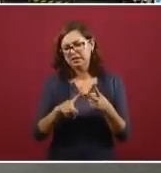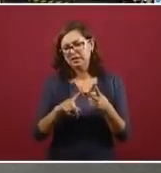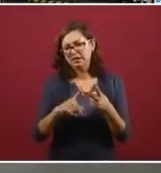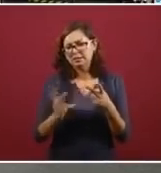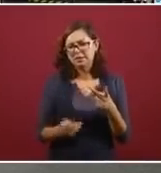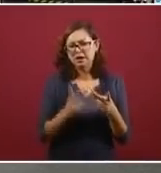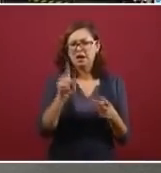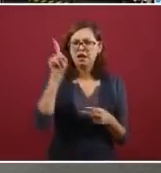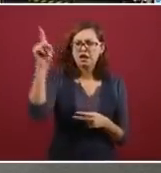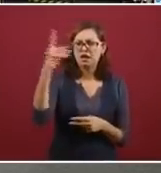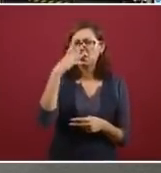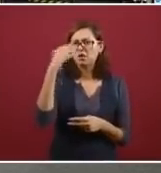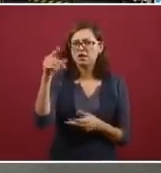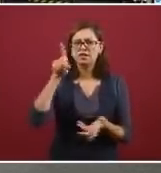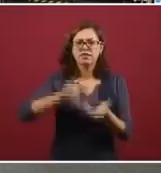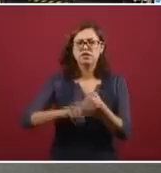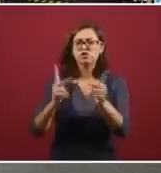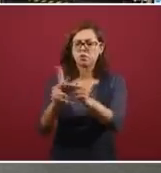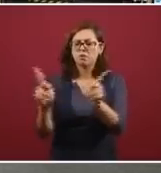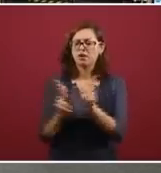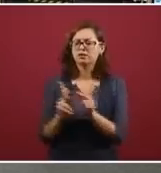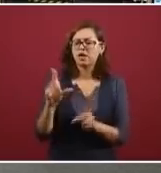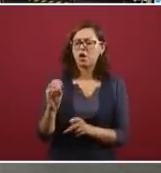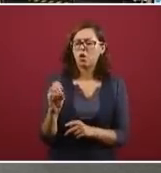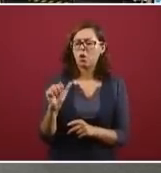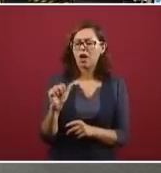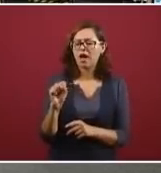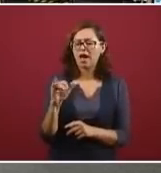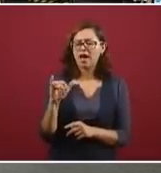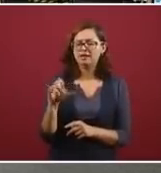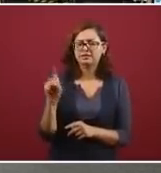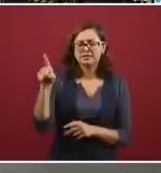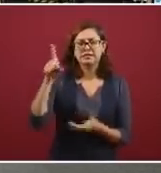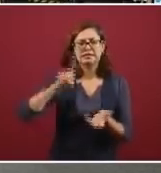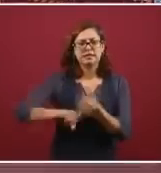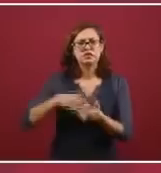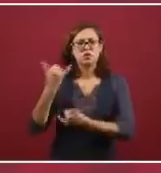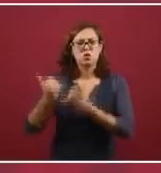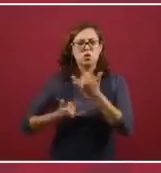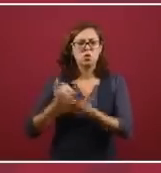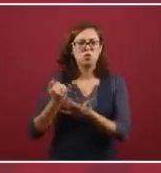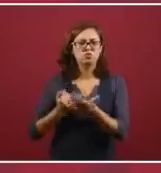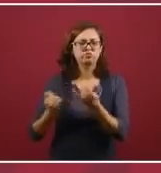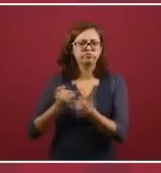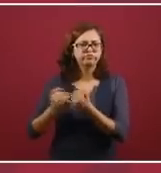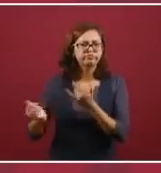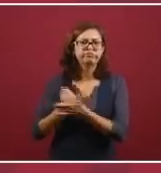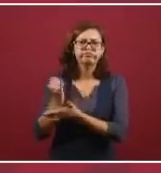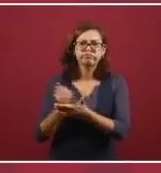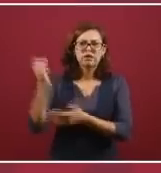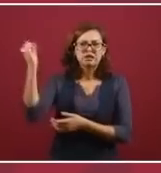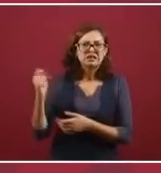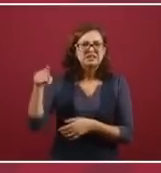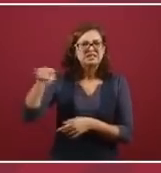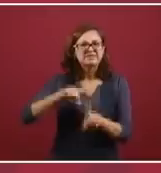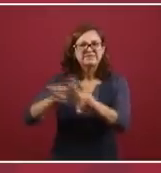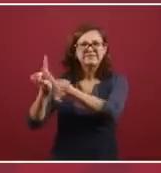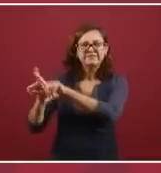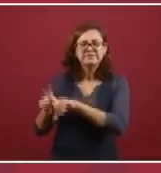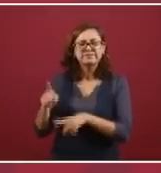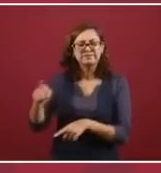de la Plaza Oasis. Eso hay que revisar. Y pienso que tiene